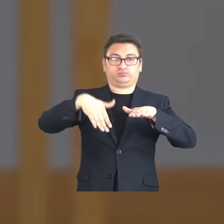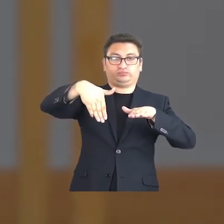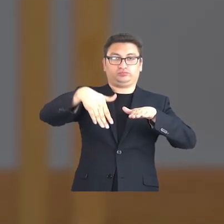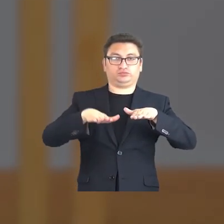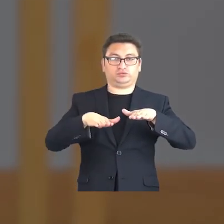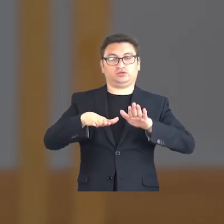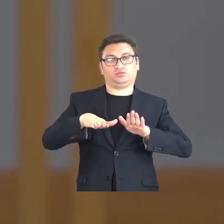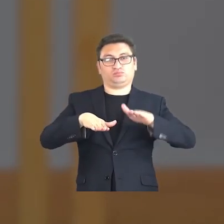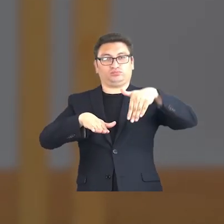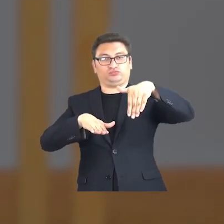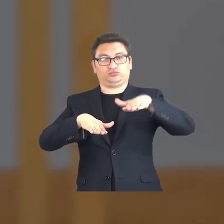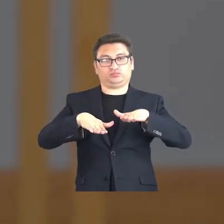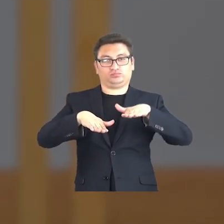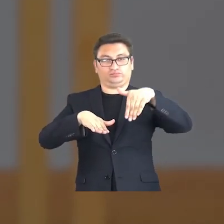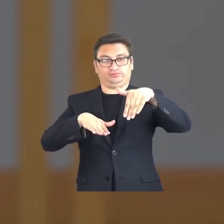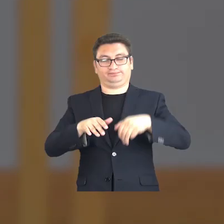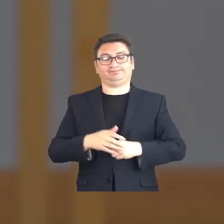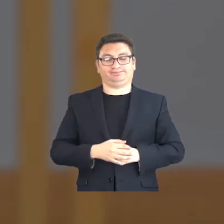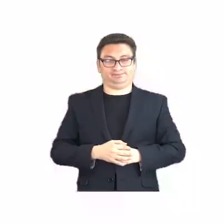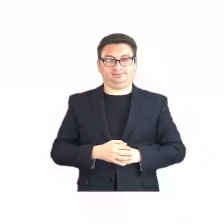vez.